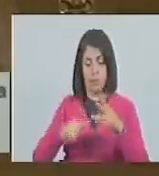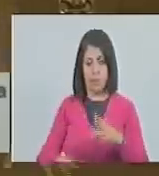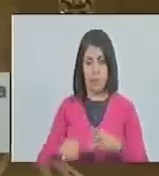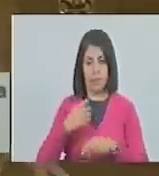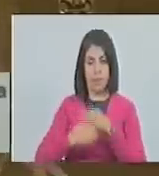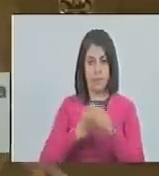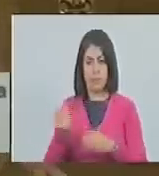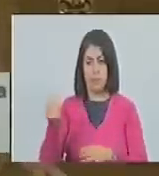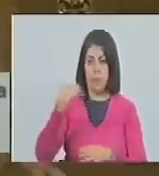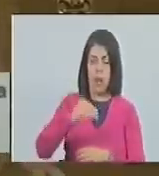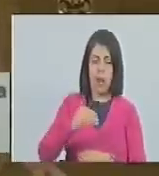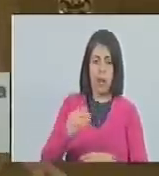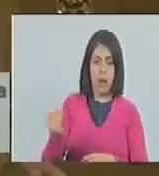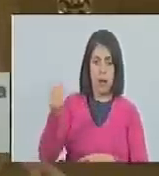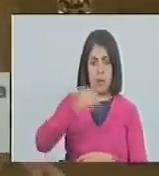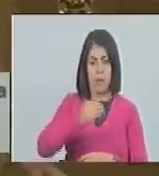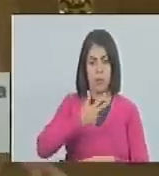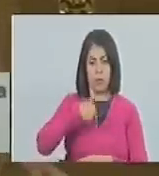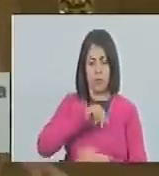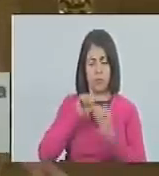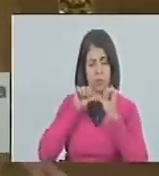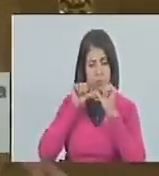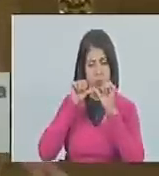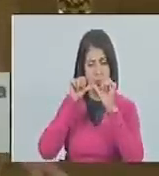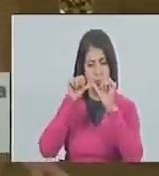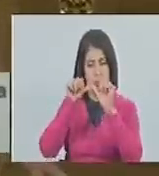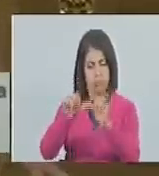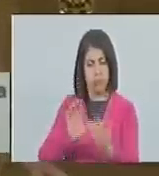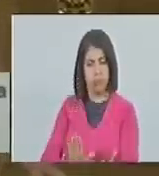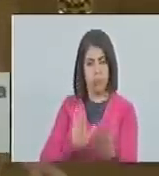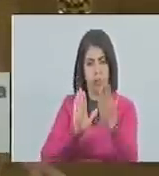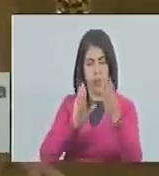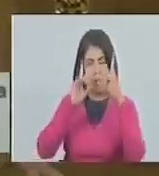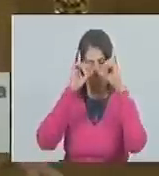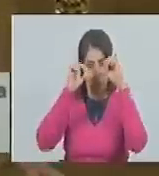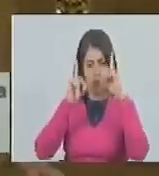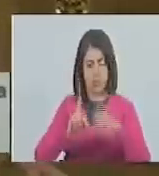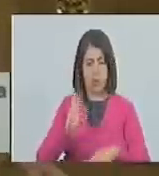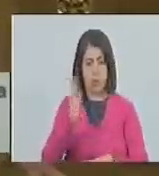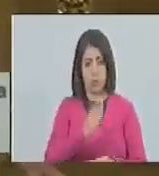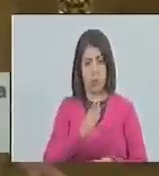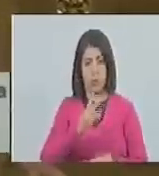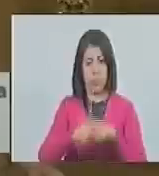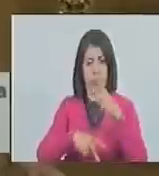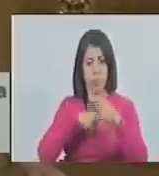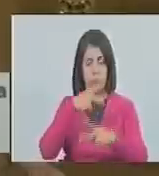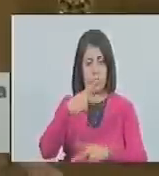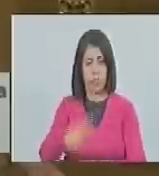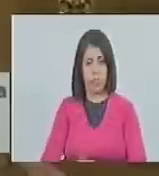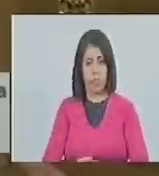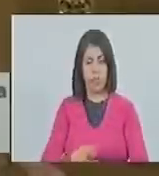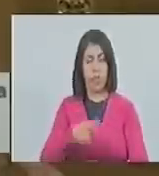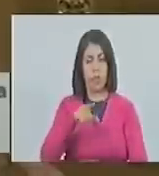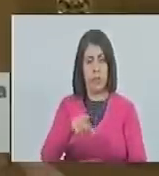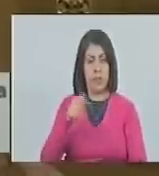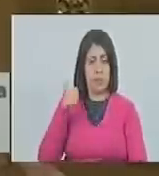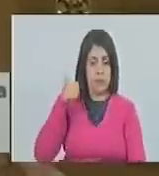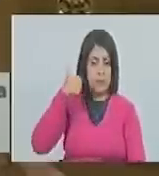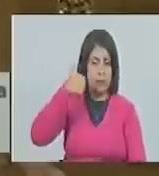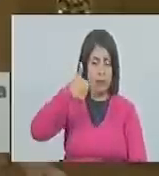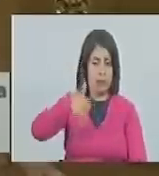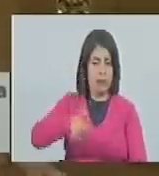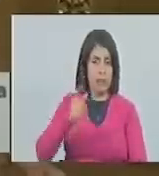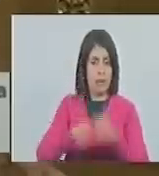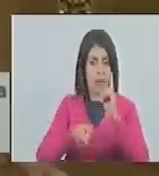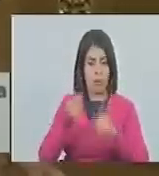fueron añadidos para que nosotros pudiéramos enfrentar sentencias, como se sabe, de cadena perpetua, inclusive en